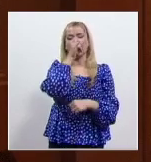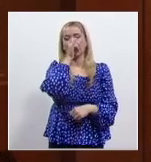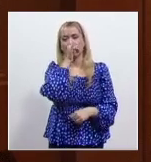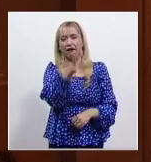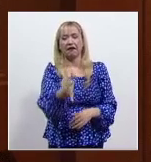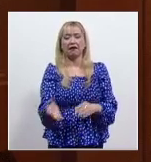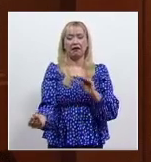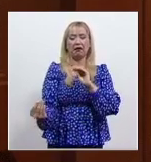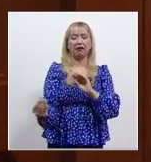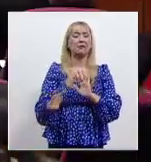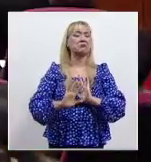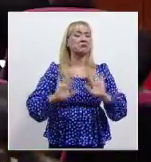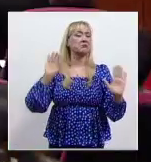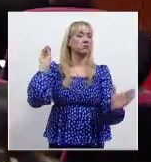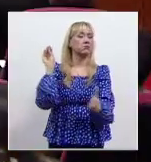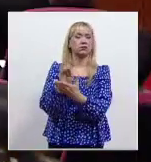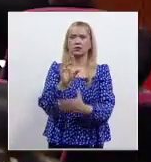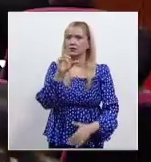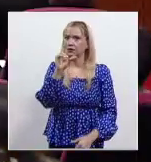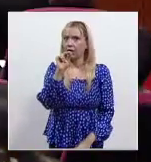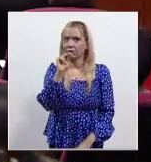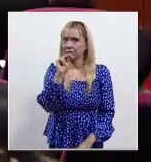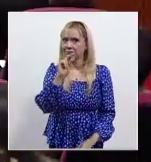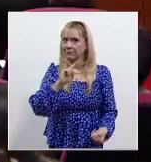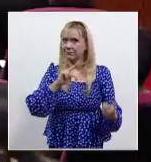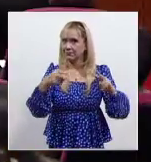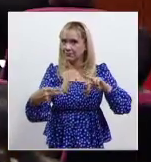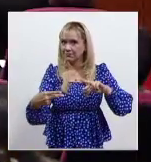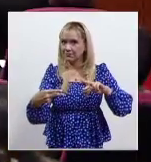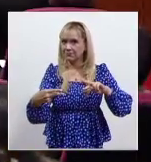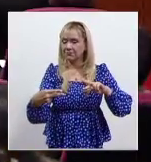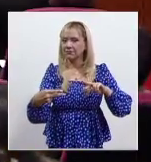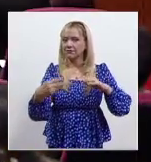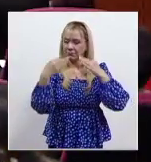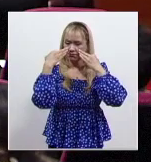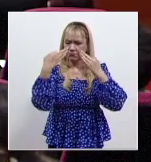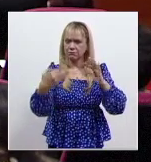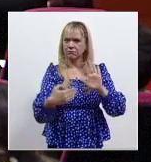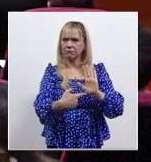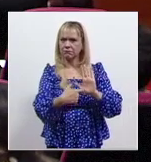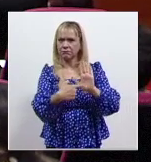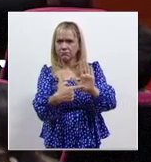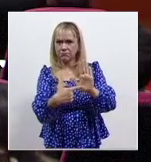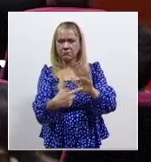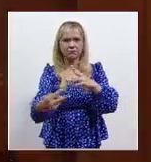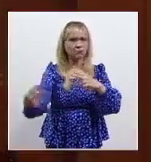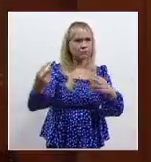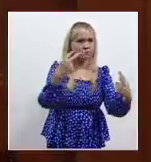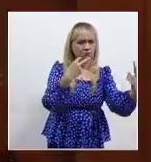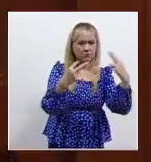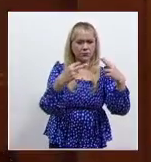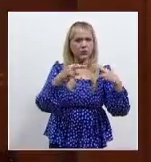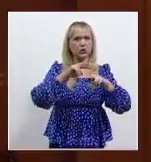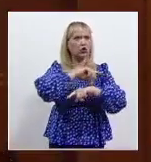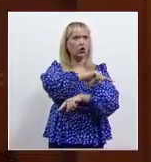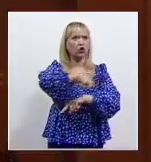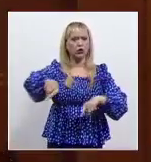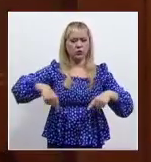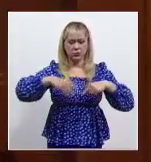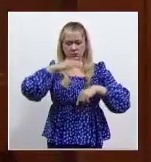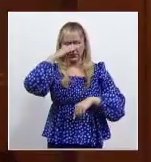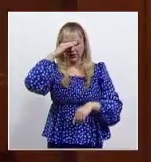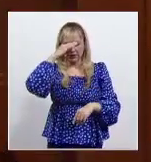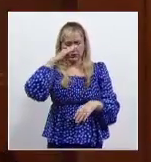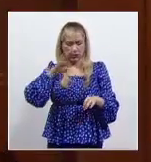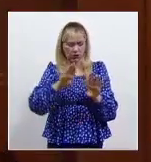las demandas de la sociedad. Haré mis propuestas para que desde la crítica y la reflexión internas, desde